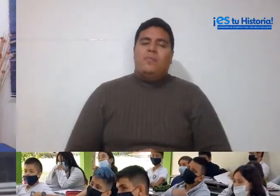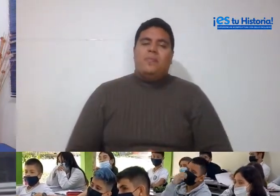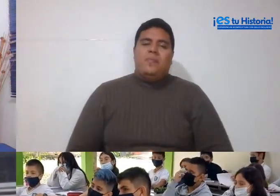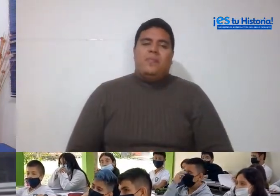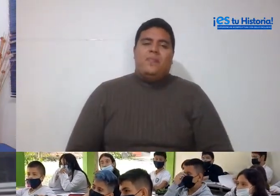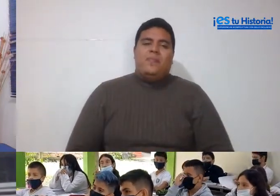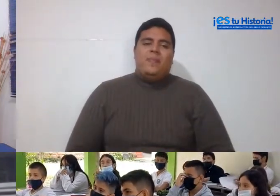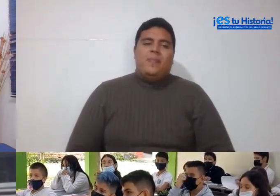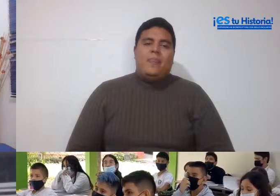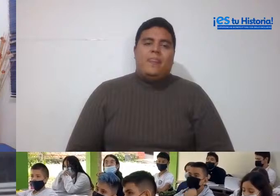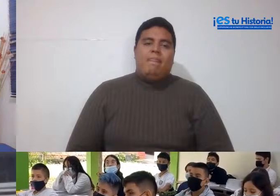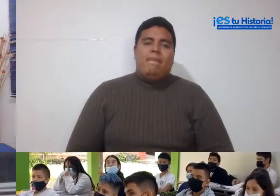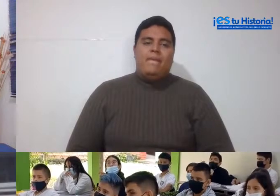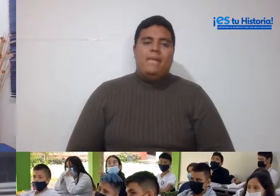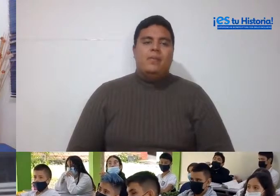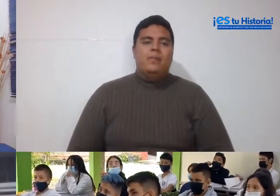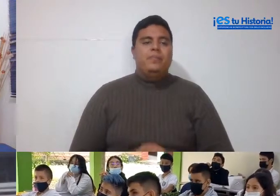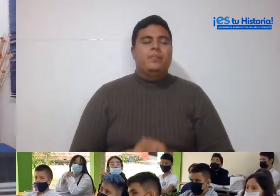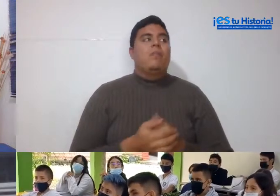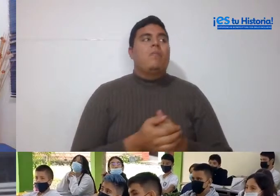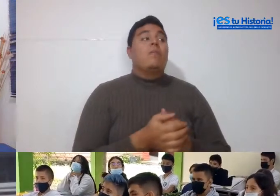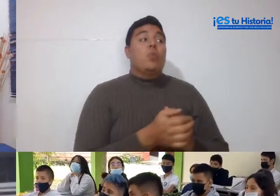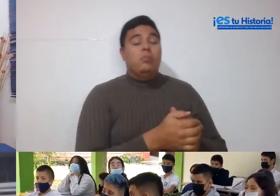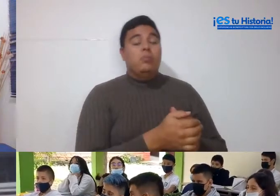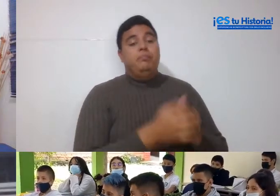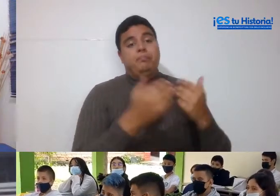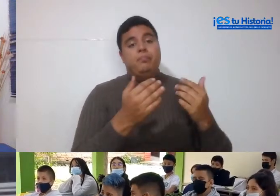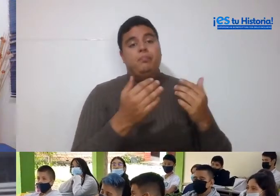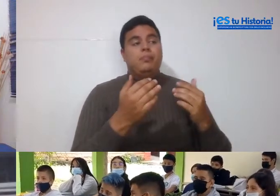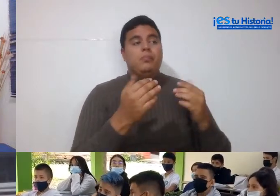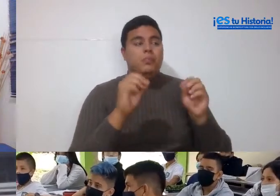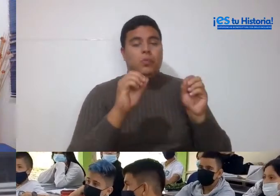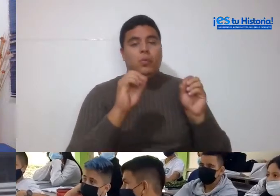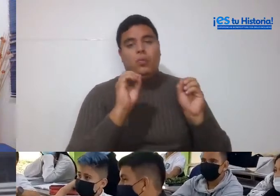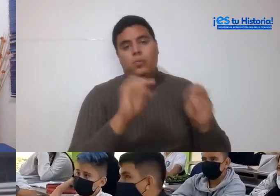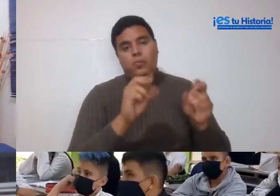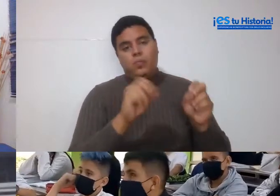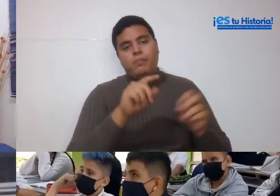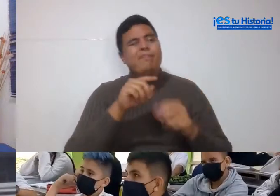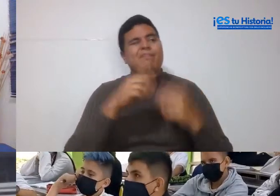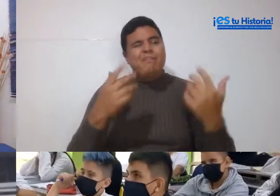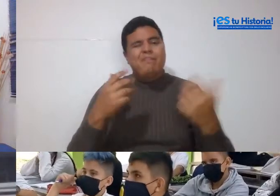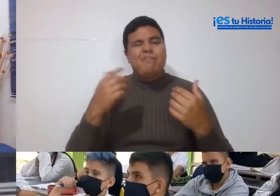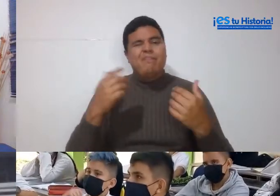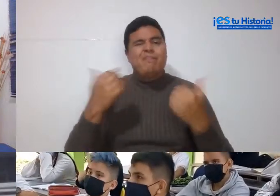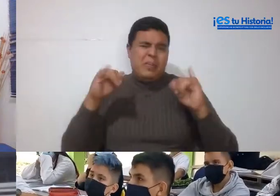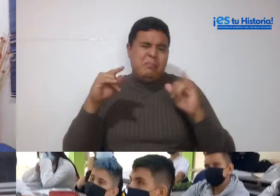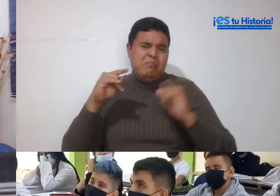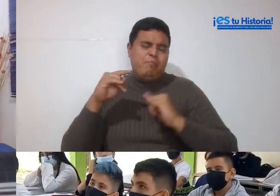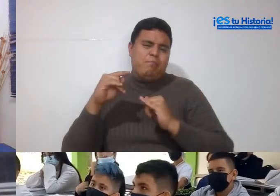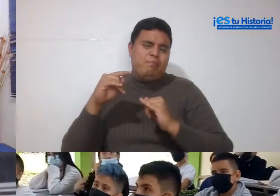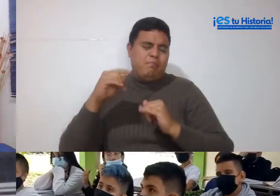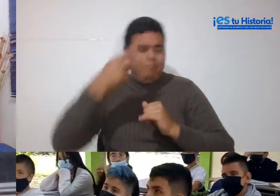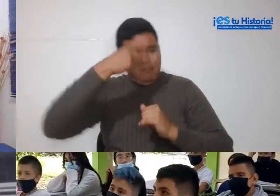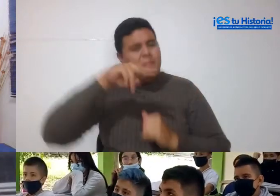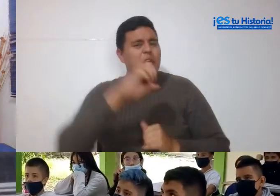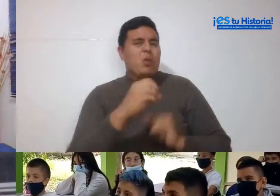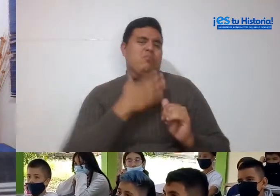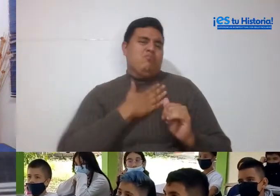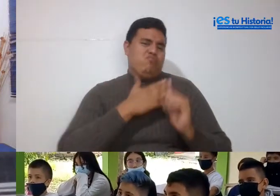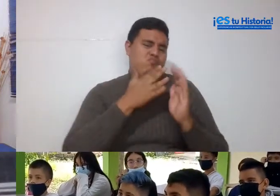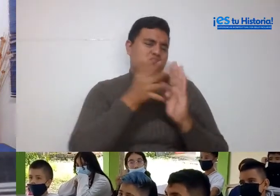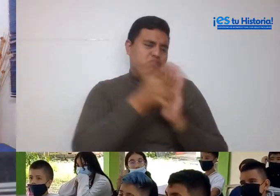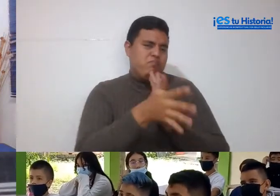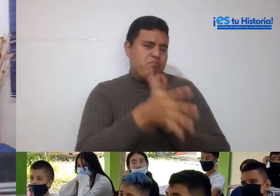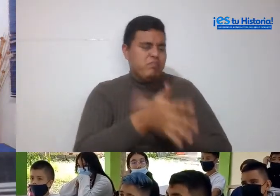Bueno, pues a él pues se le ha dicho pues que él puede colaborar, entonces también se le ayuda a él a